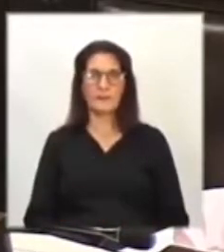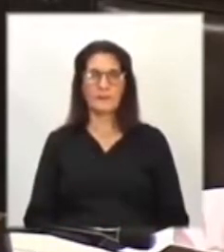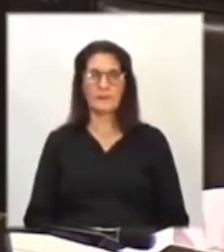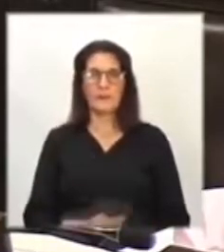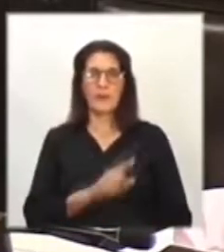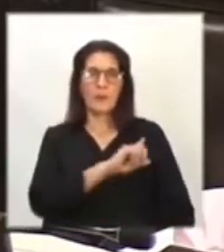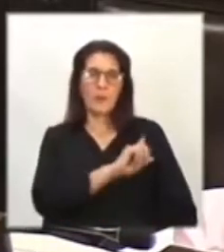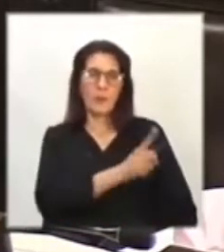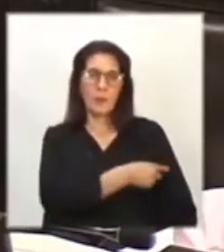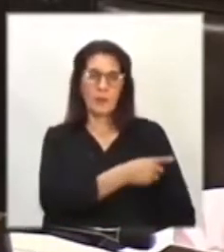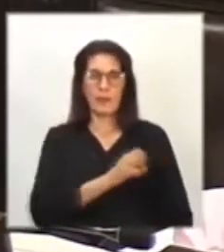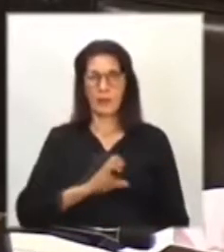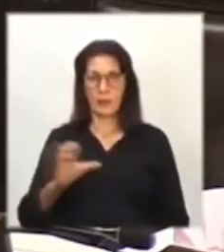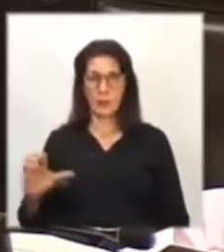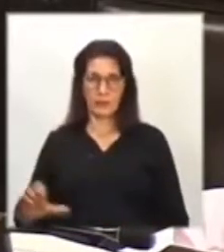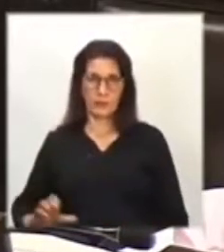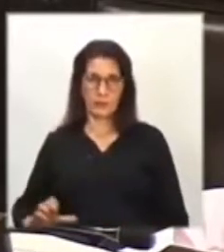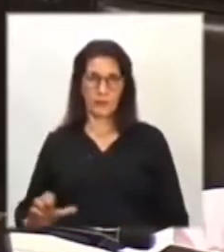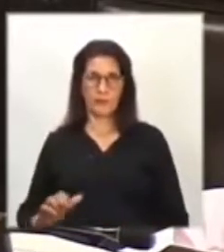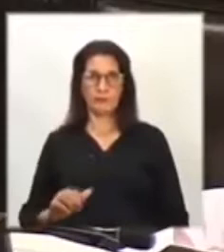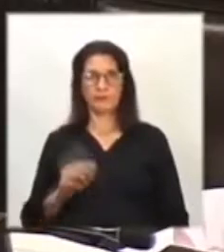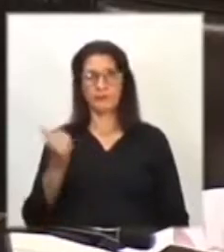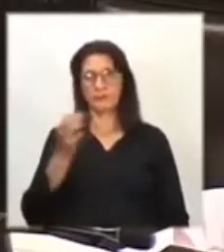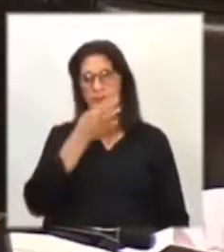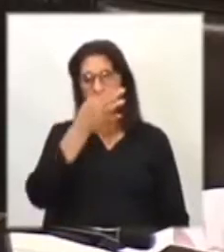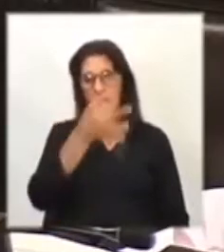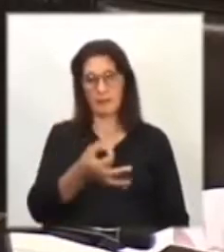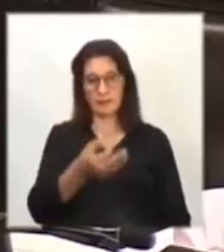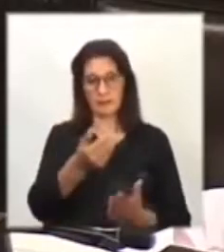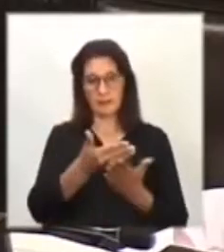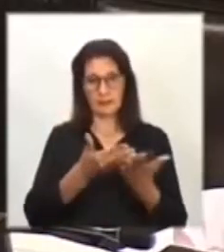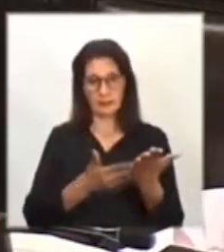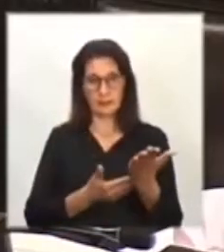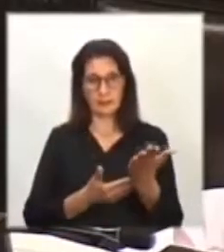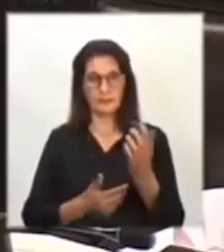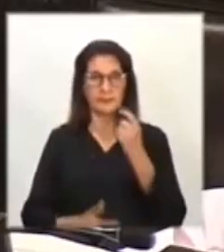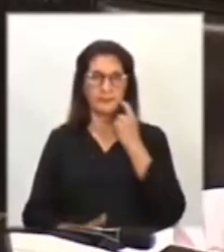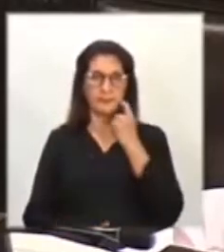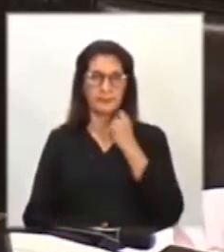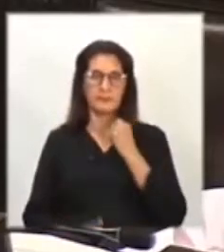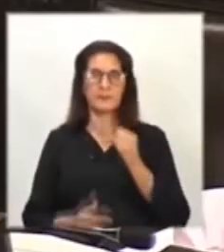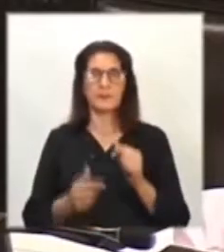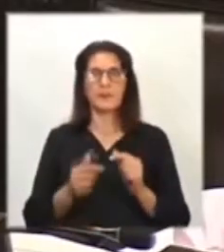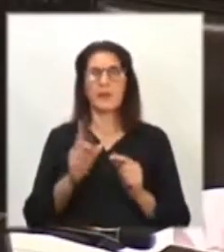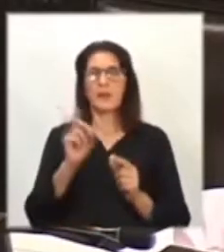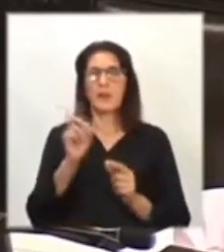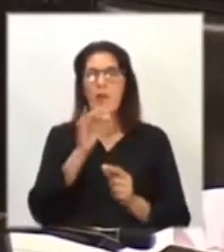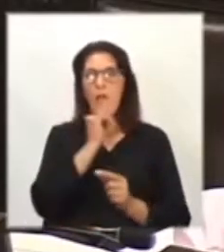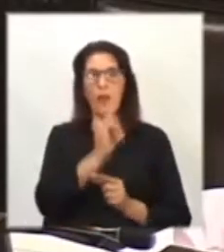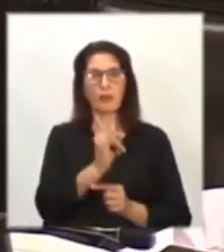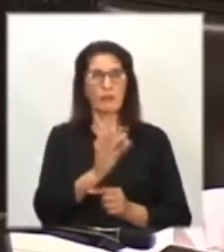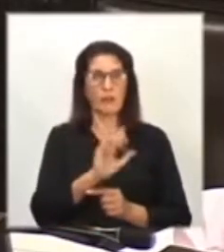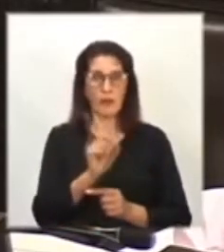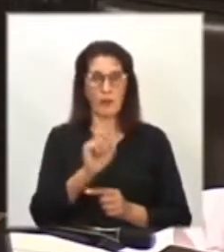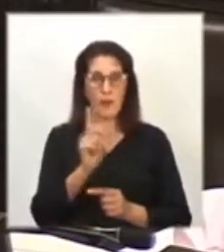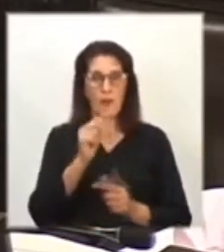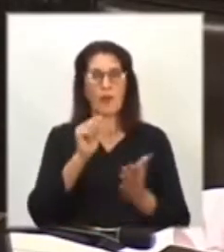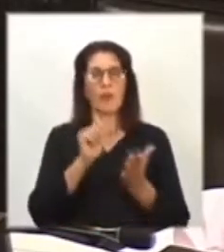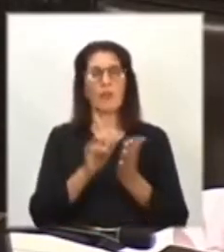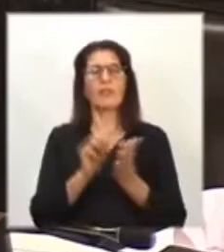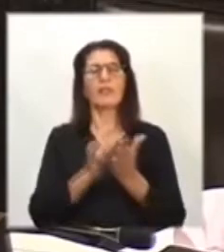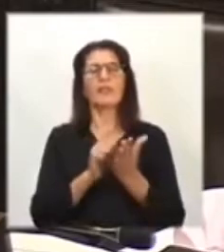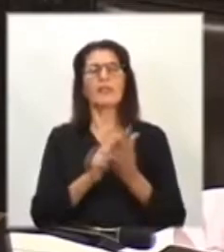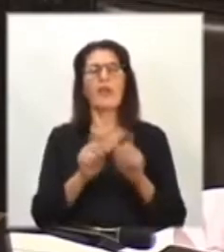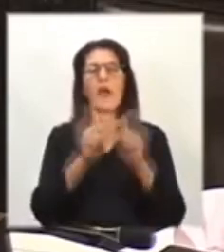El Poder Ejecutivo, al dictar esta resolución, que no fue notificada, que no fue publicada en el Diario